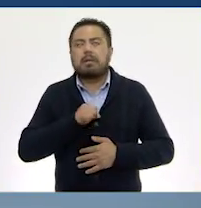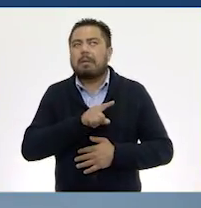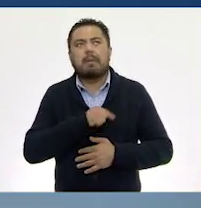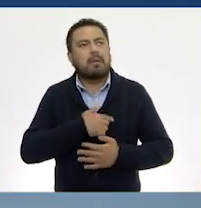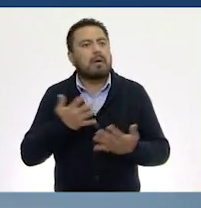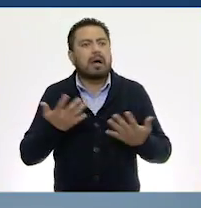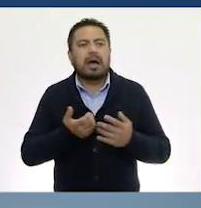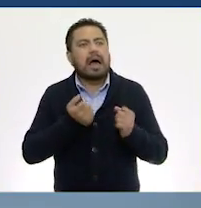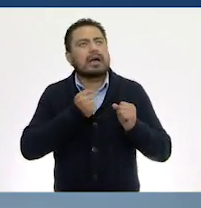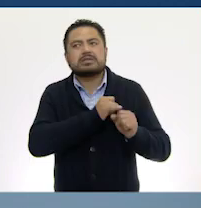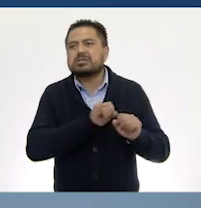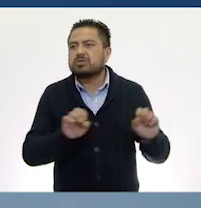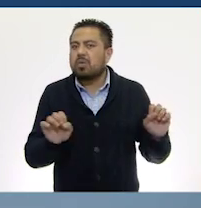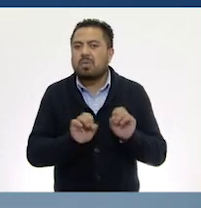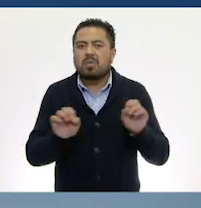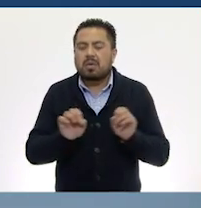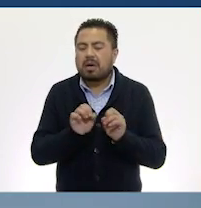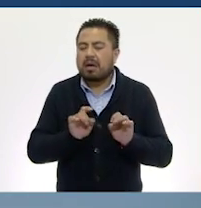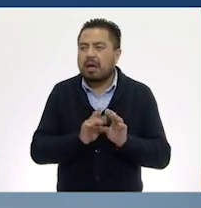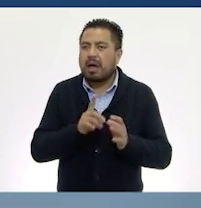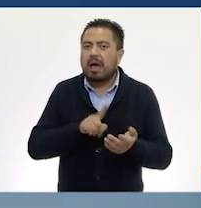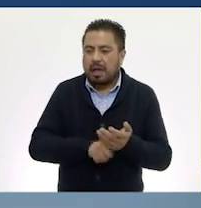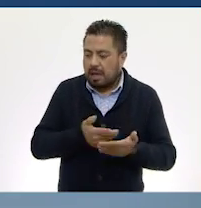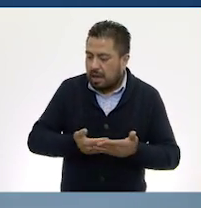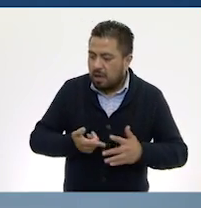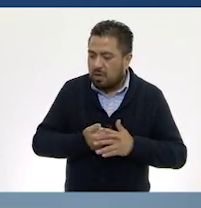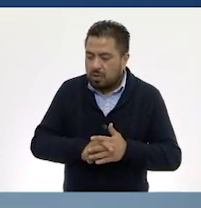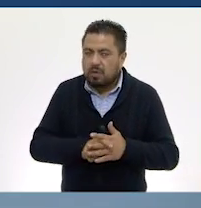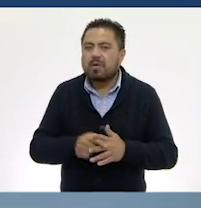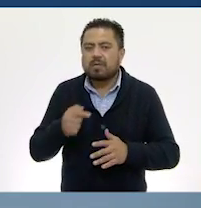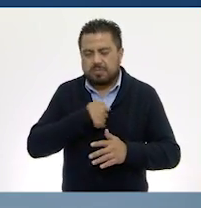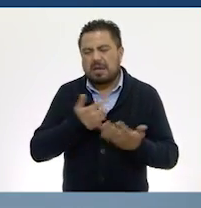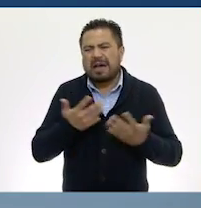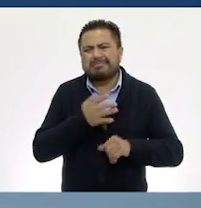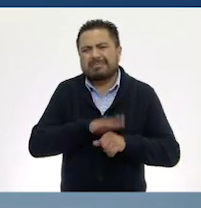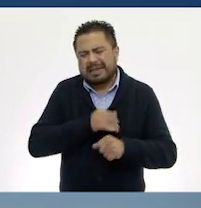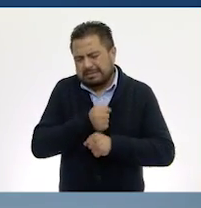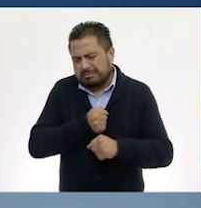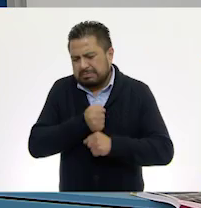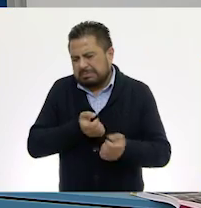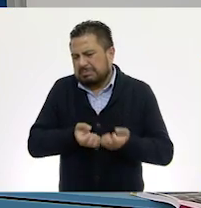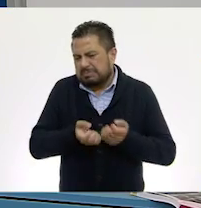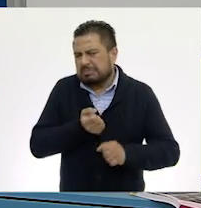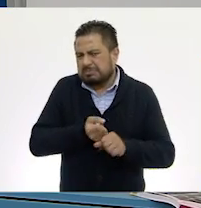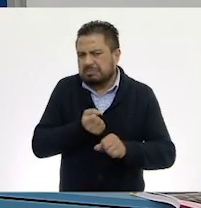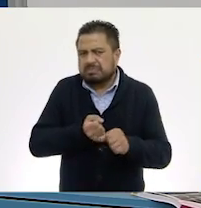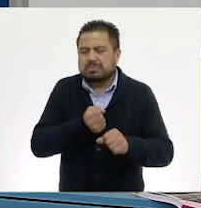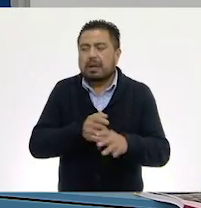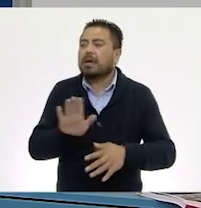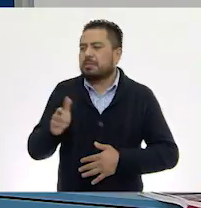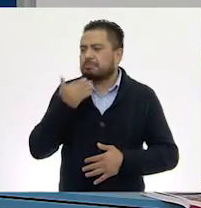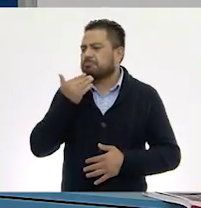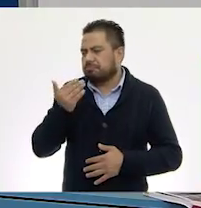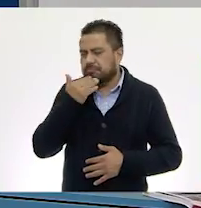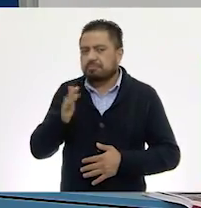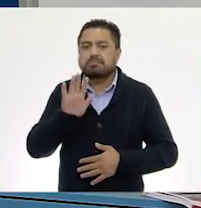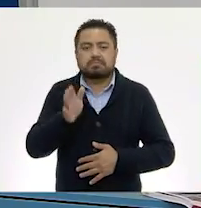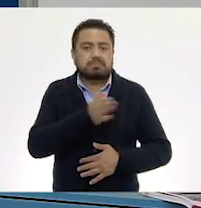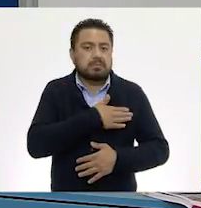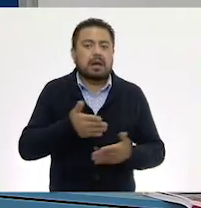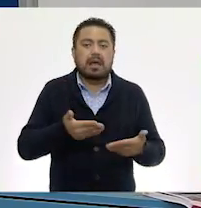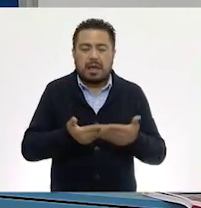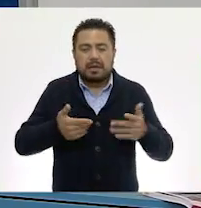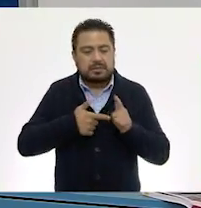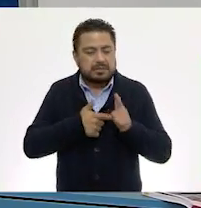había hecho así, pero a partir de ahora lo pondré en práctica. Bien, muy bien. Pues bueno, vamos